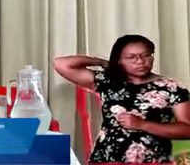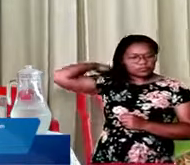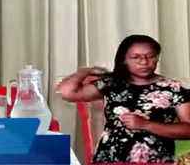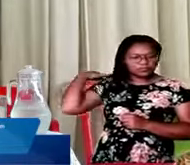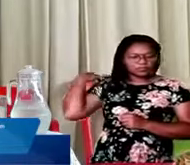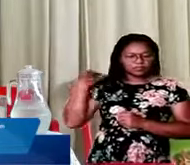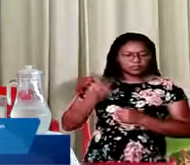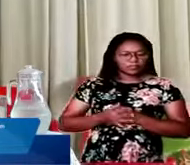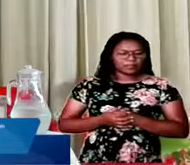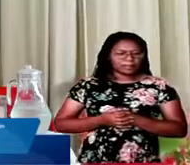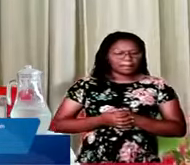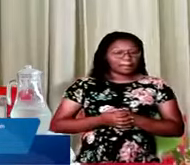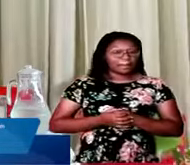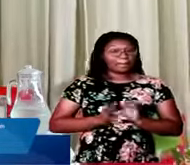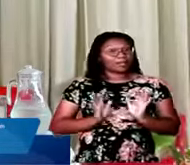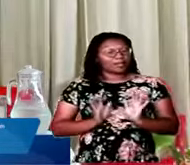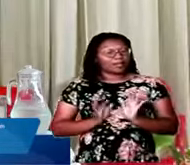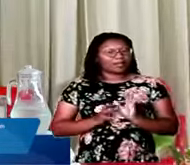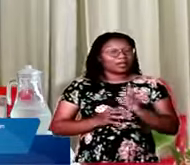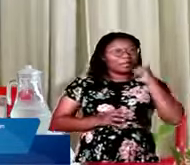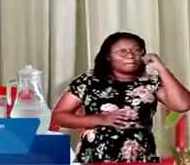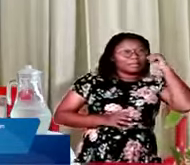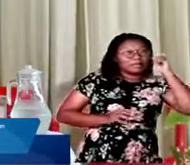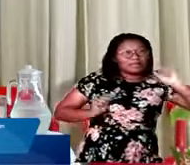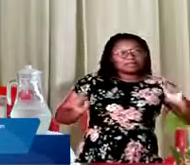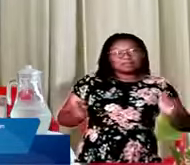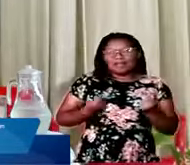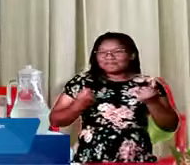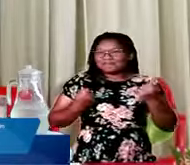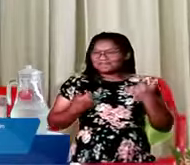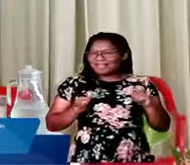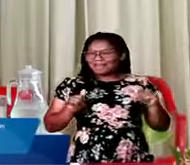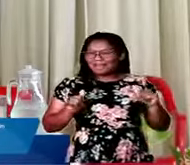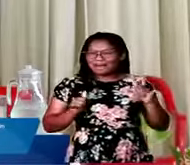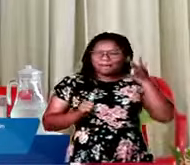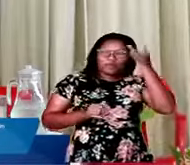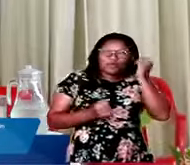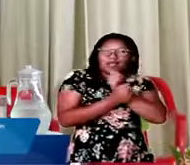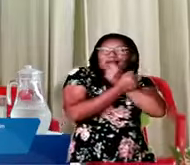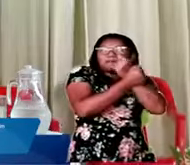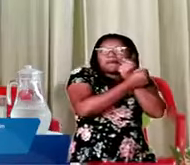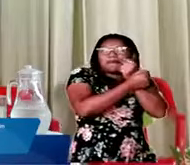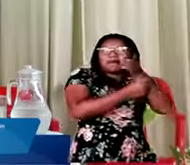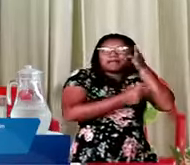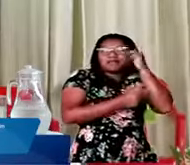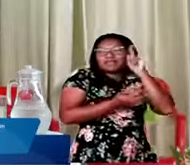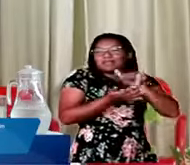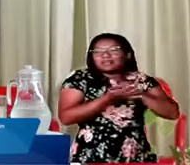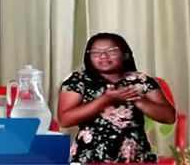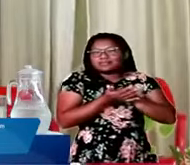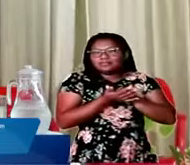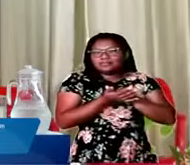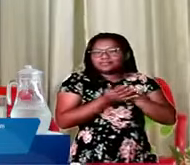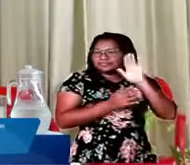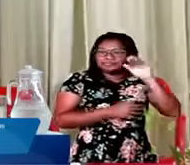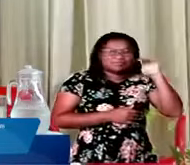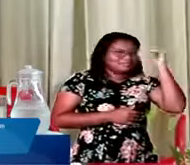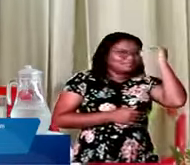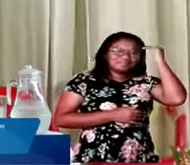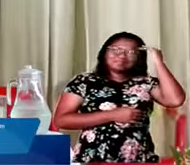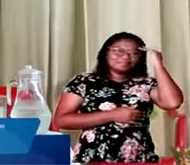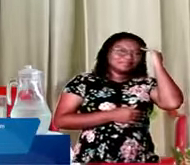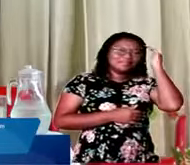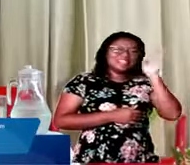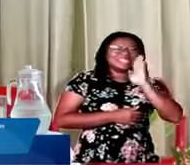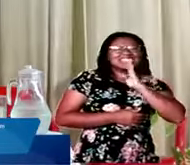este que creía que estaba salvo, porque creía que amaba a Dios, no sabía ni quién